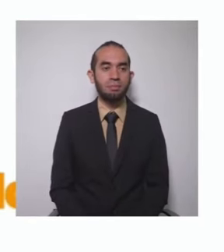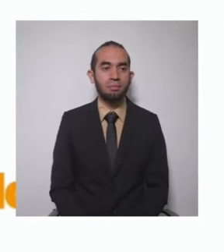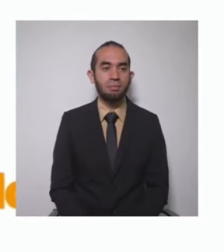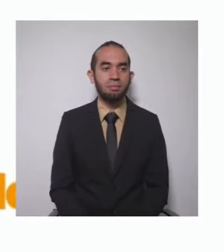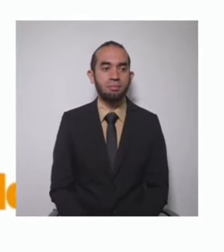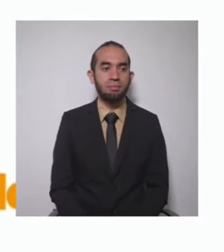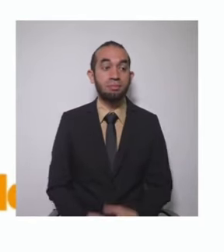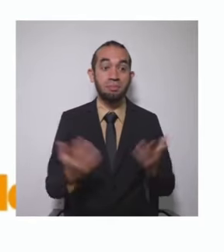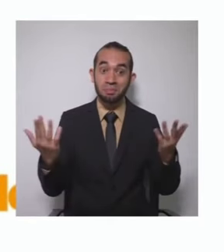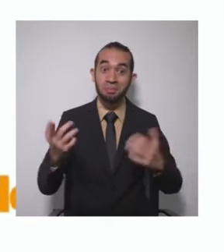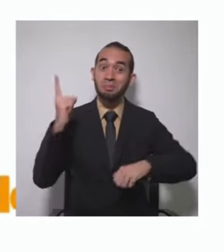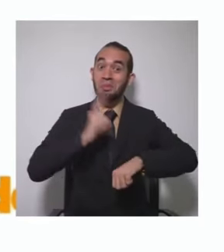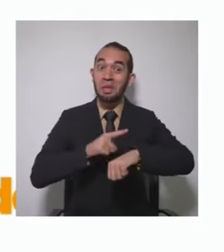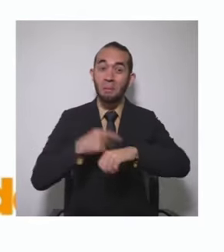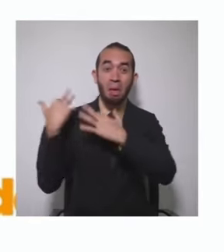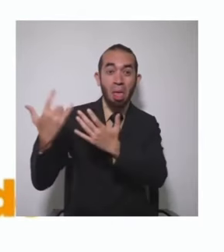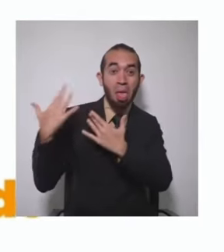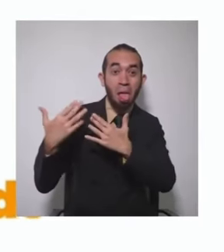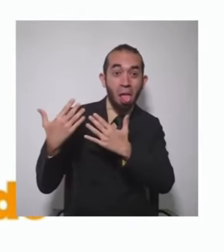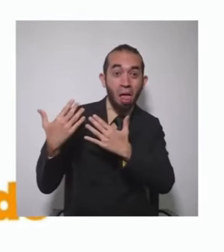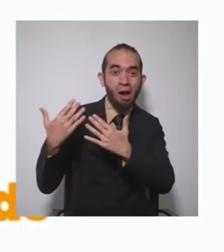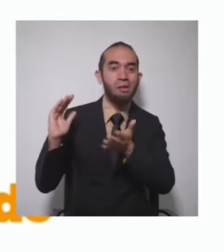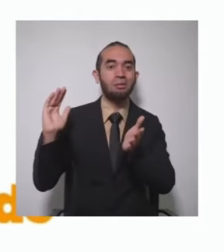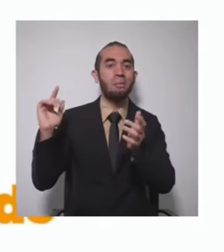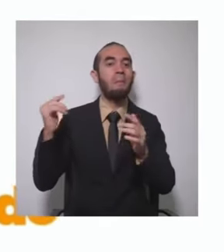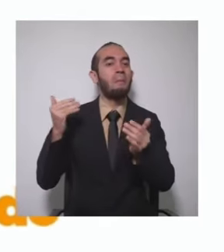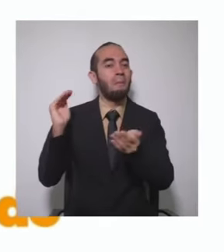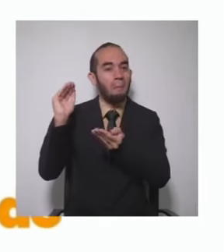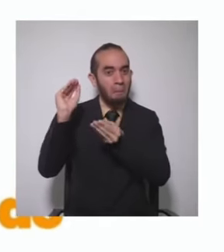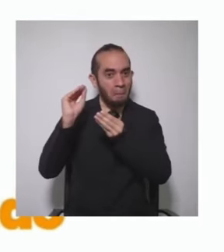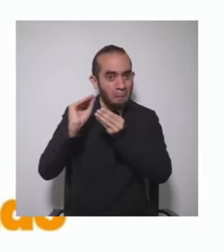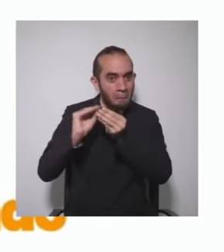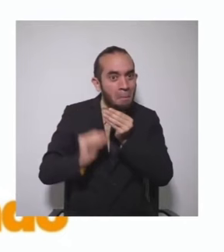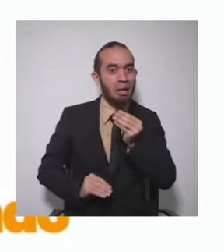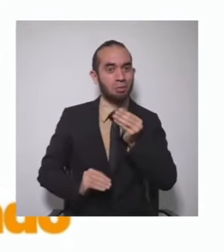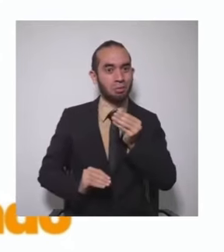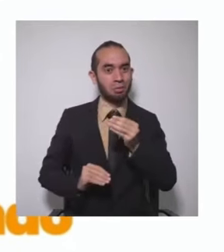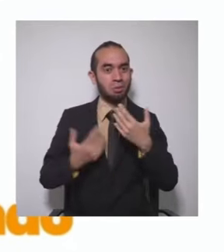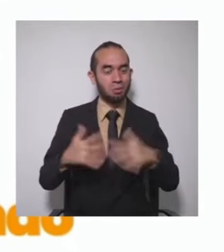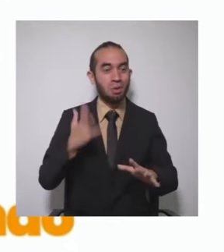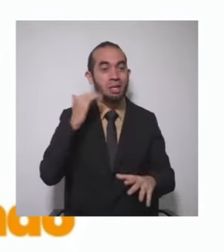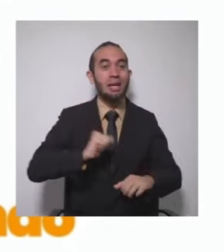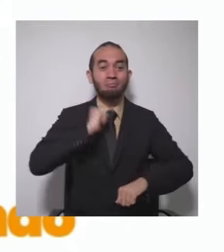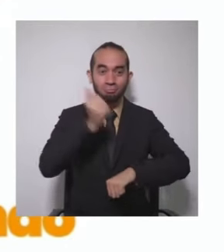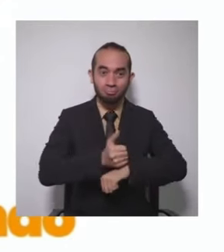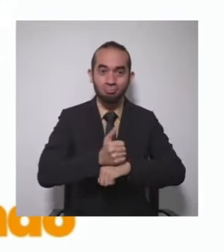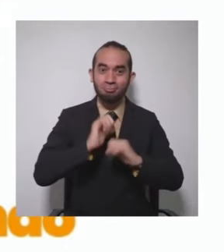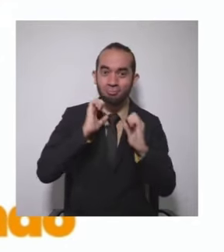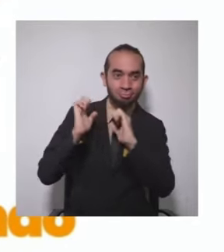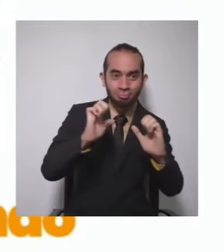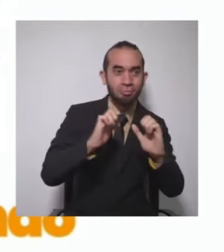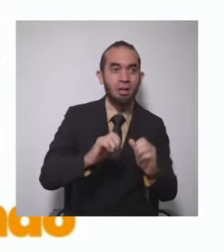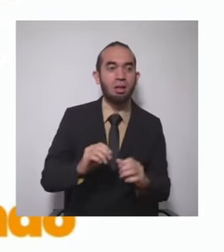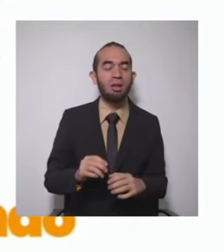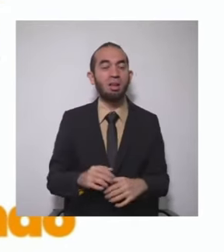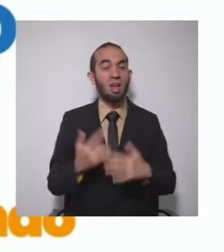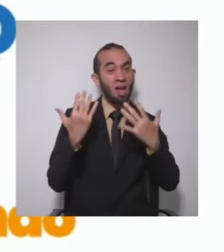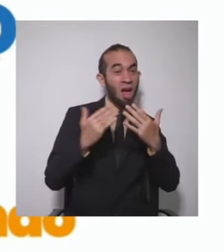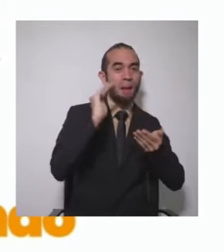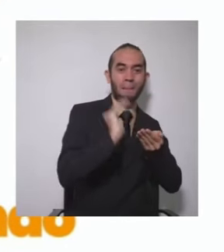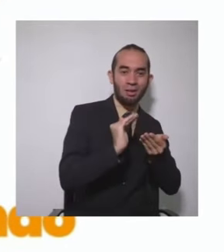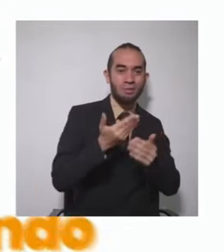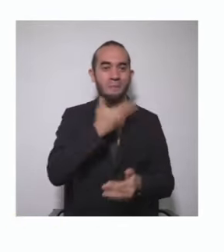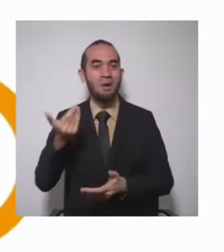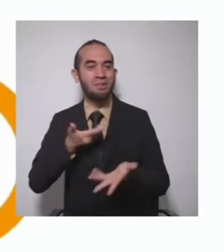Los tiempos de espera continúan disminuyendo a nivel país desde la implementación de la estrategia Menos Espera, Mejor